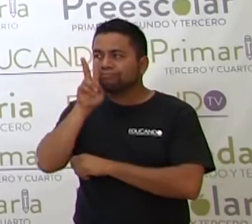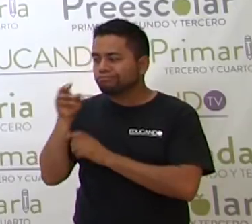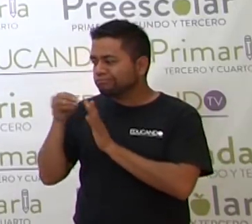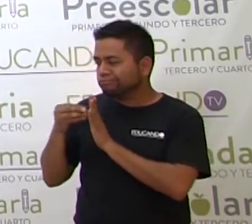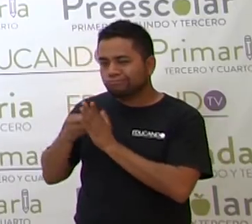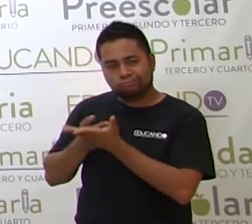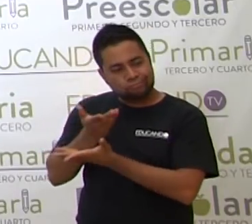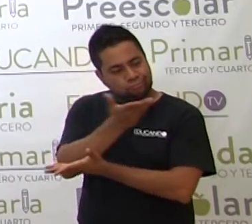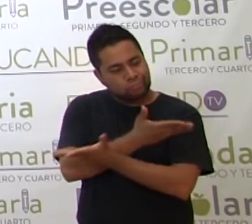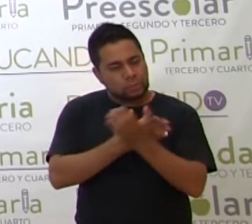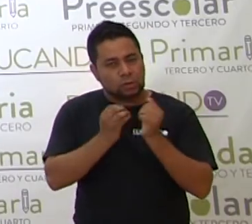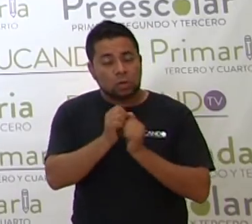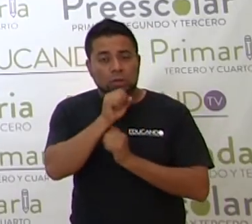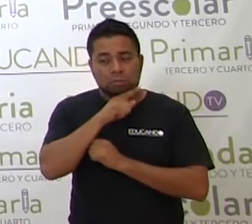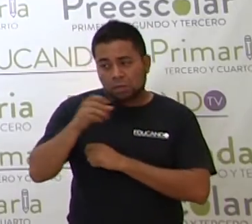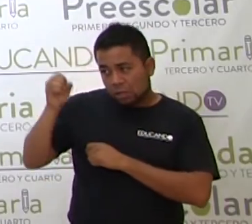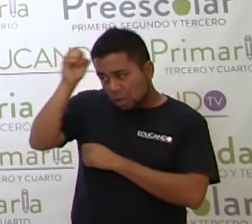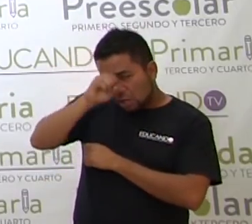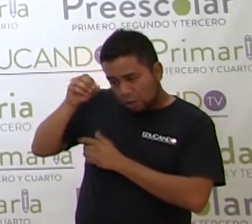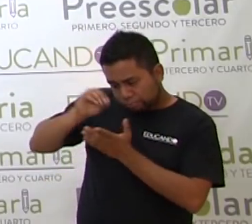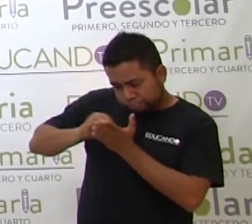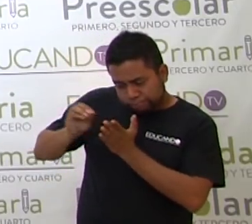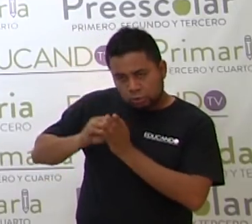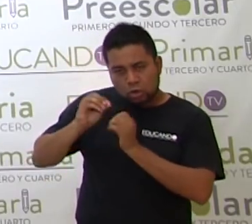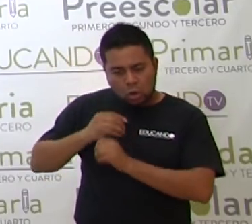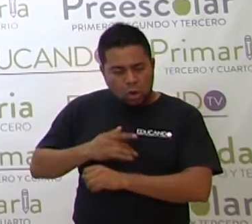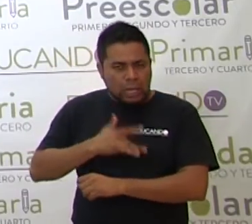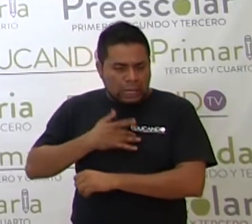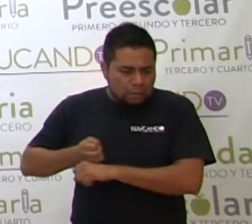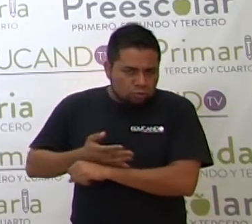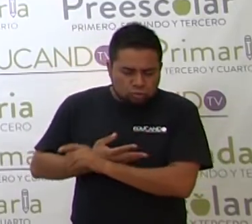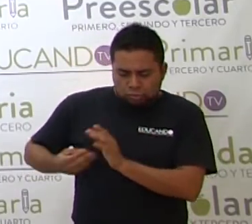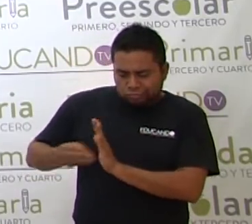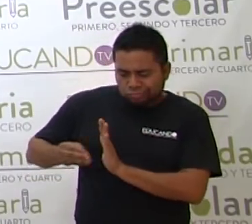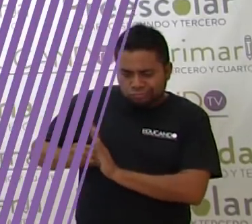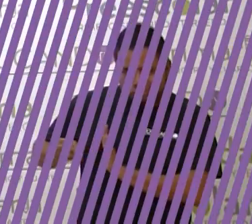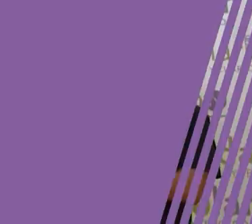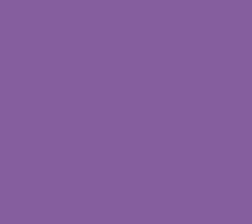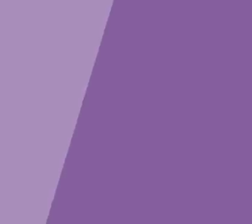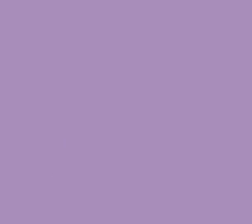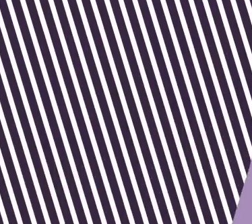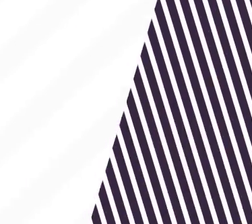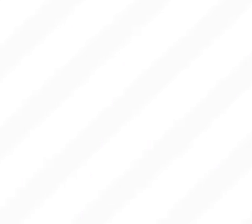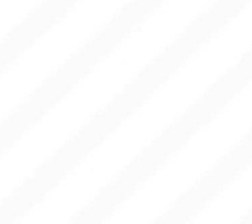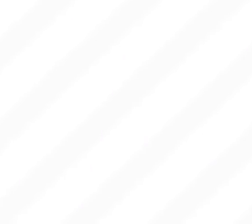o también compartir tus opiniones y emociones a partir de una descripción. ¿Bien?